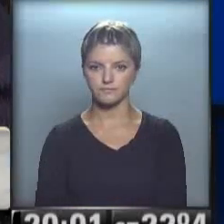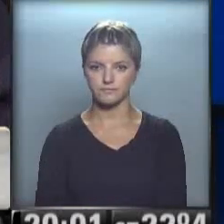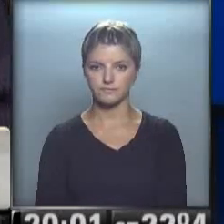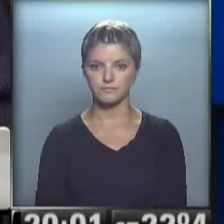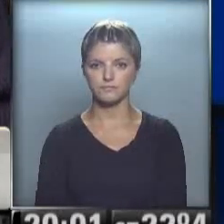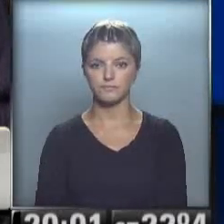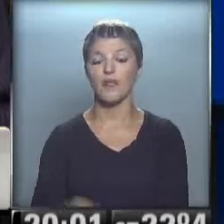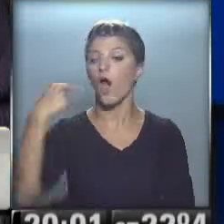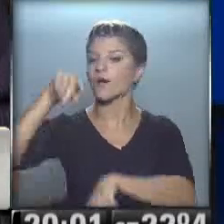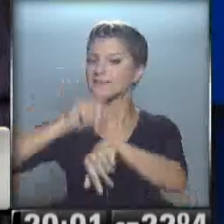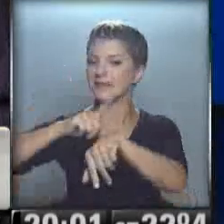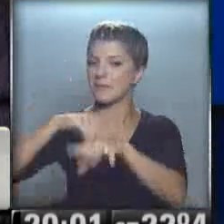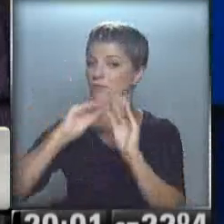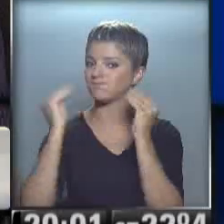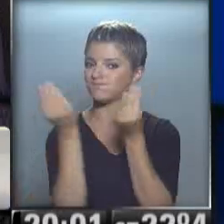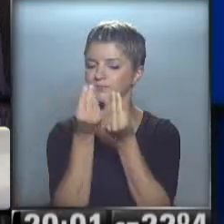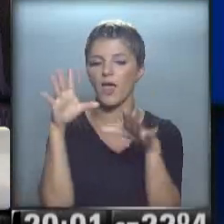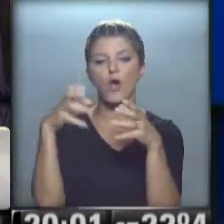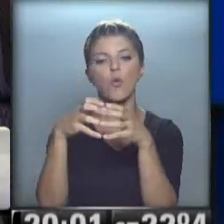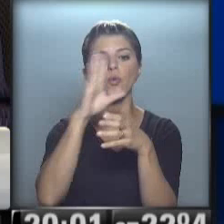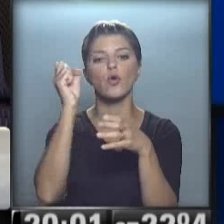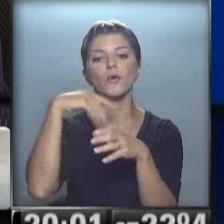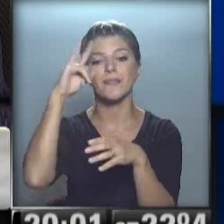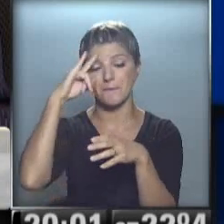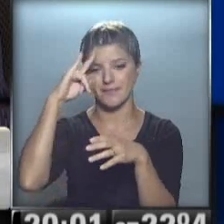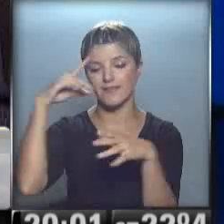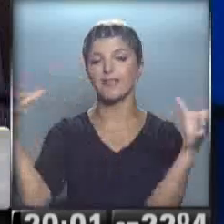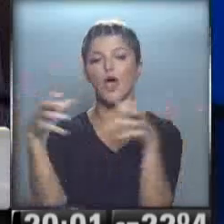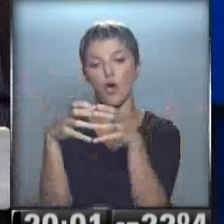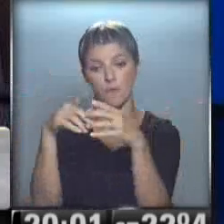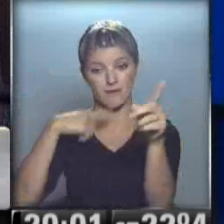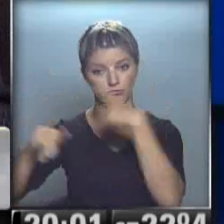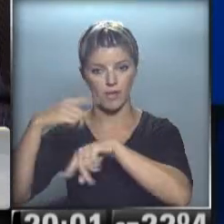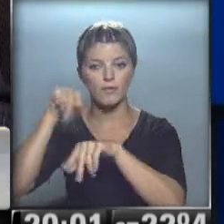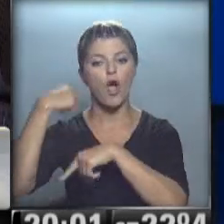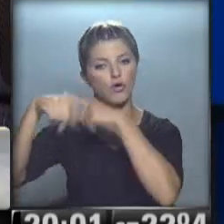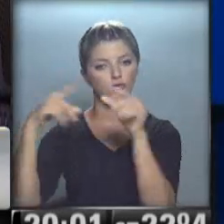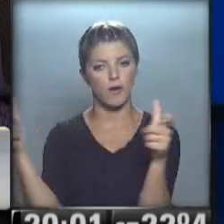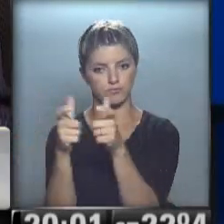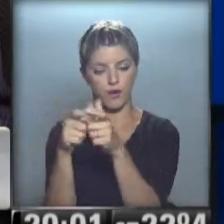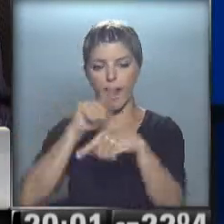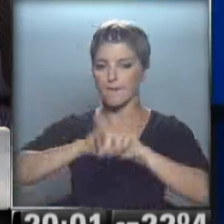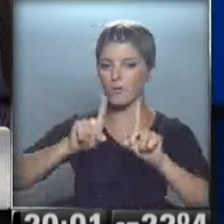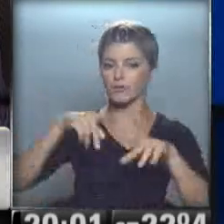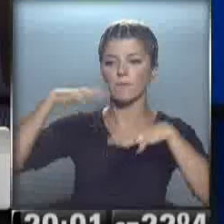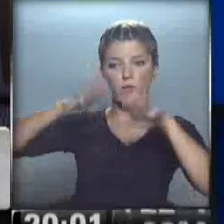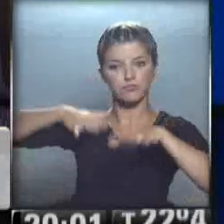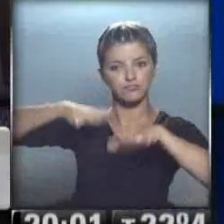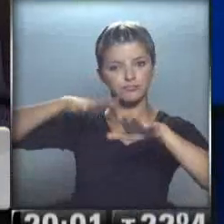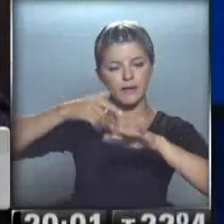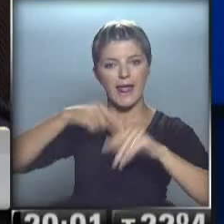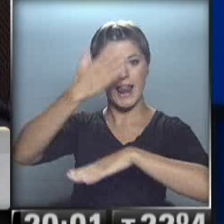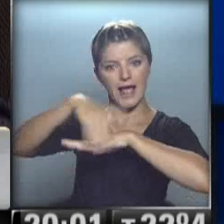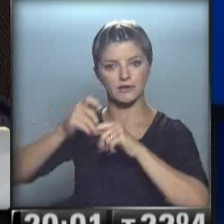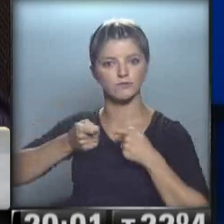Hora de definiciones en Independiente. La comisión directiva sigue reunida. Mientras tanto, los barras en la vereda